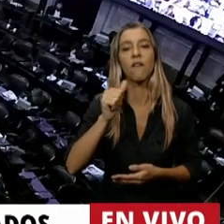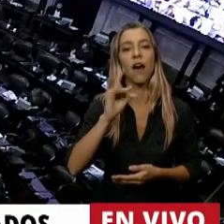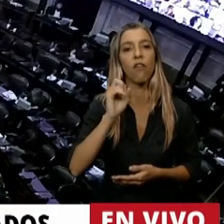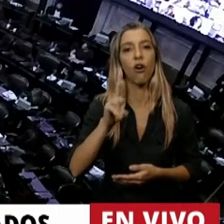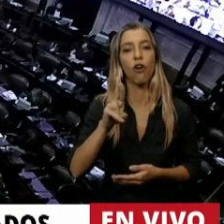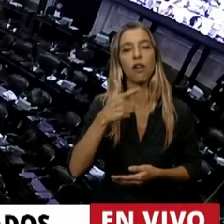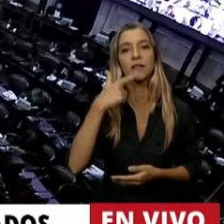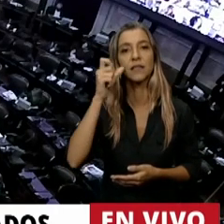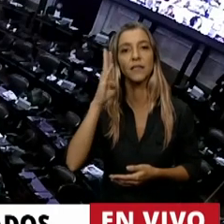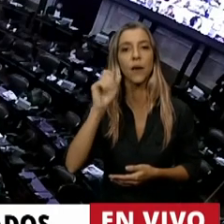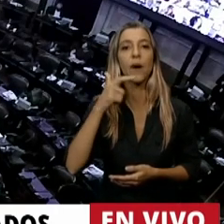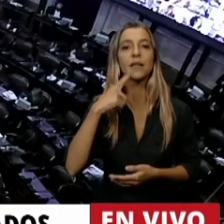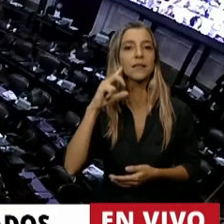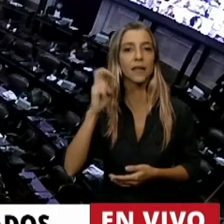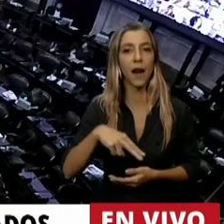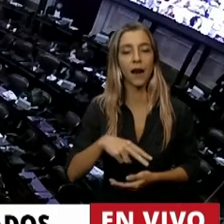Sebastián.